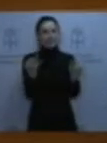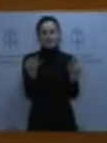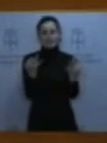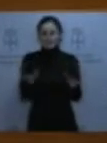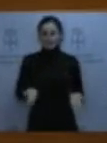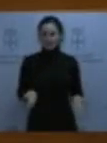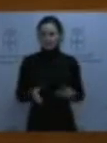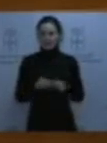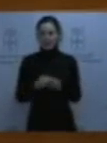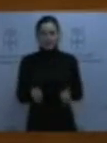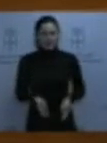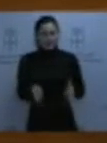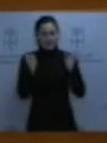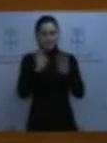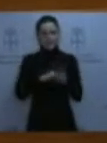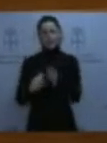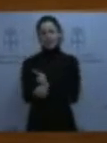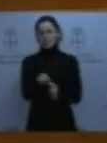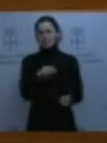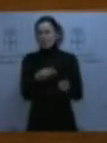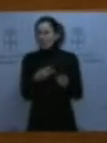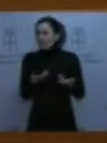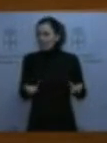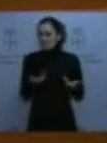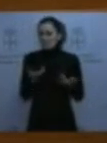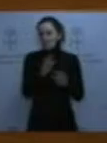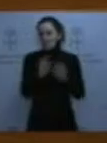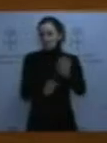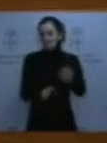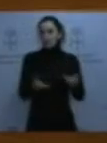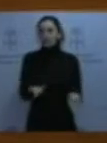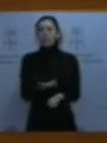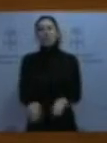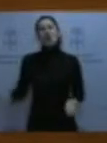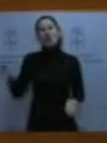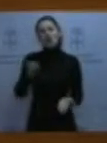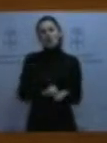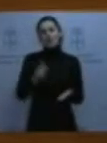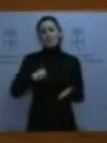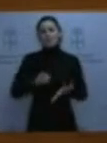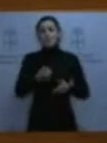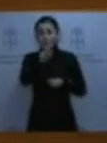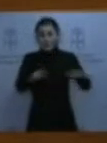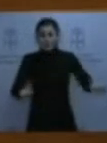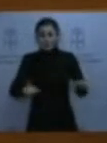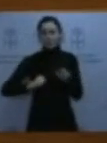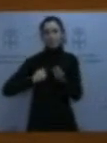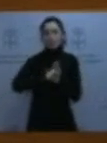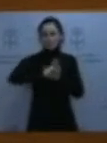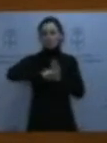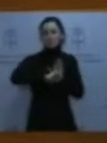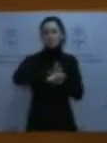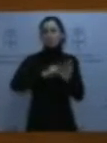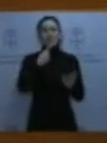cumplimiento democrático de la transparencia. Pues, una vez más, es la presión de la ciudadanía la que exige